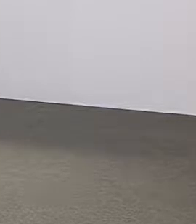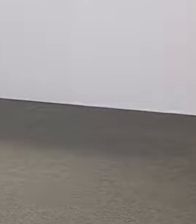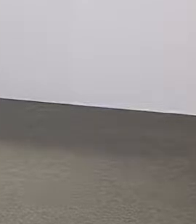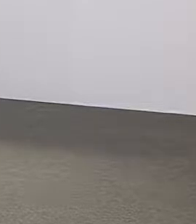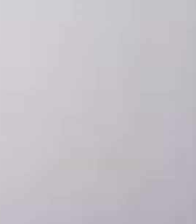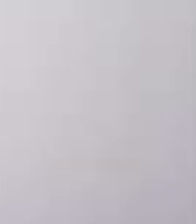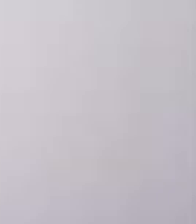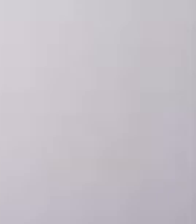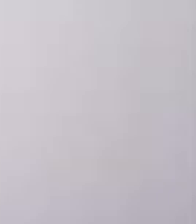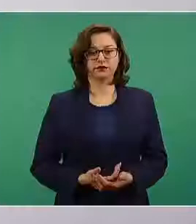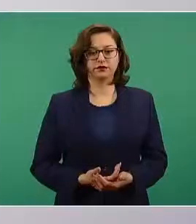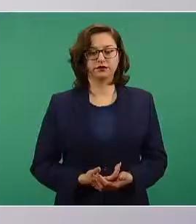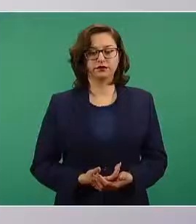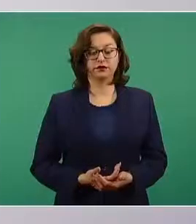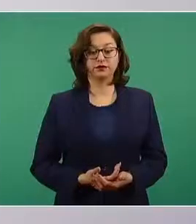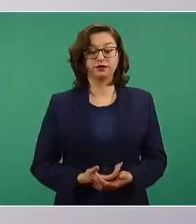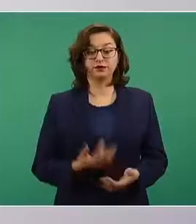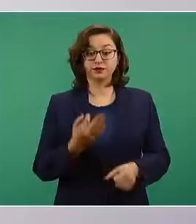contestar preguntas